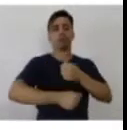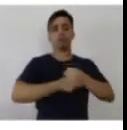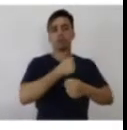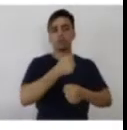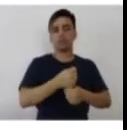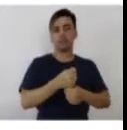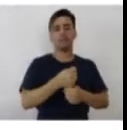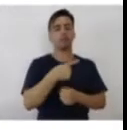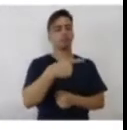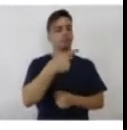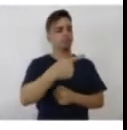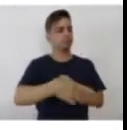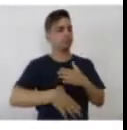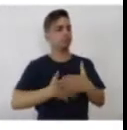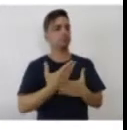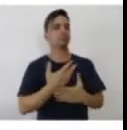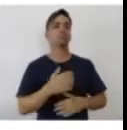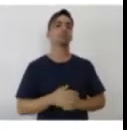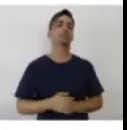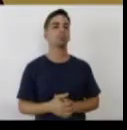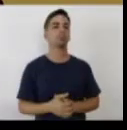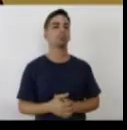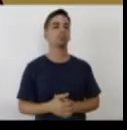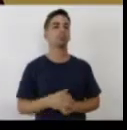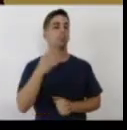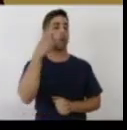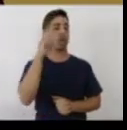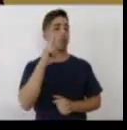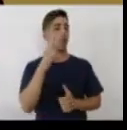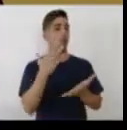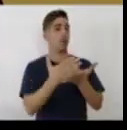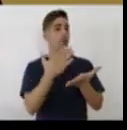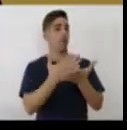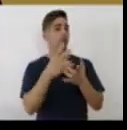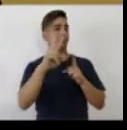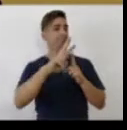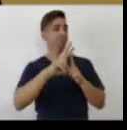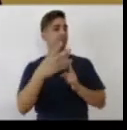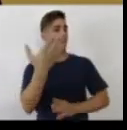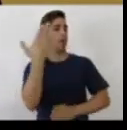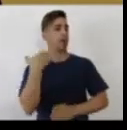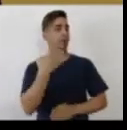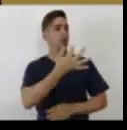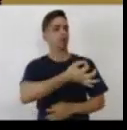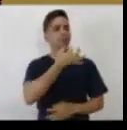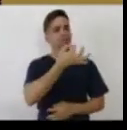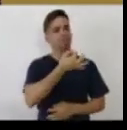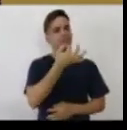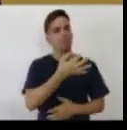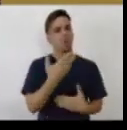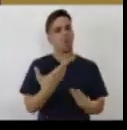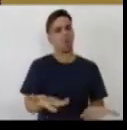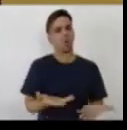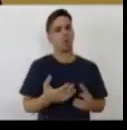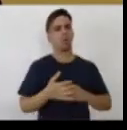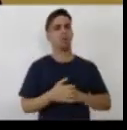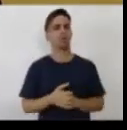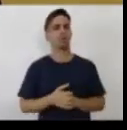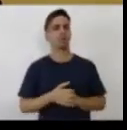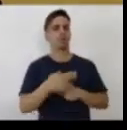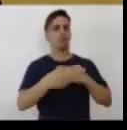podrán utilizar sistemáticamente. Desde la clase anterior le he estado comentando acerca